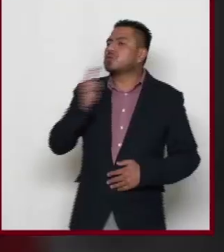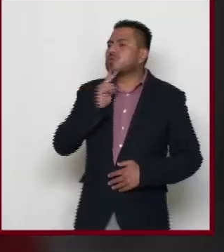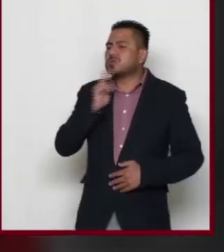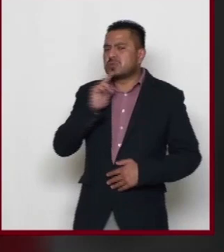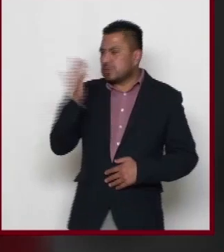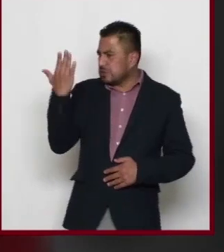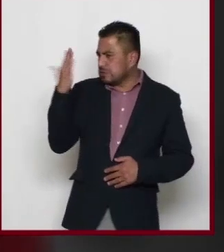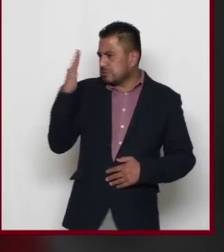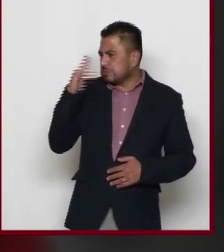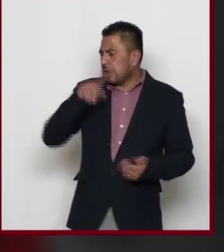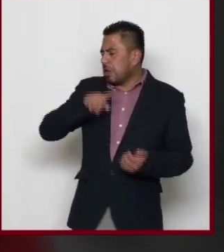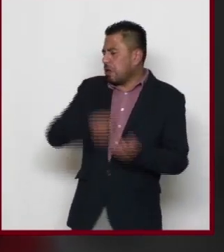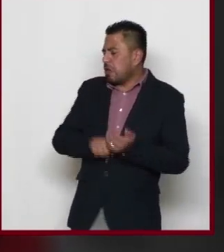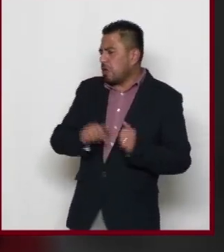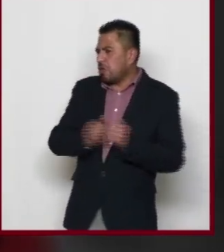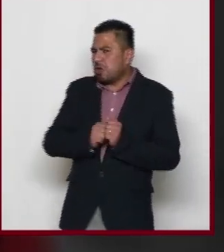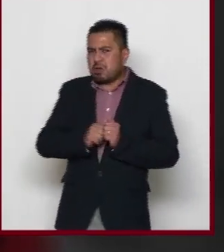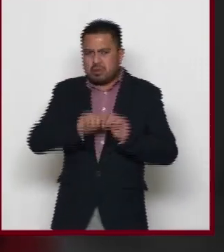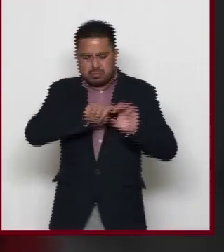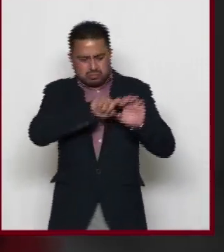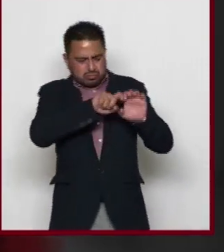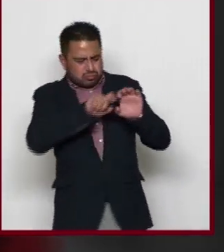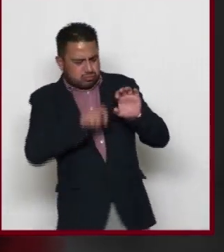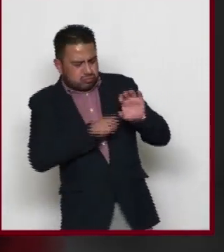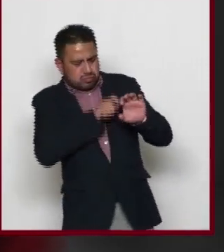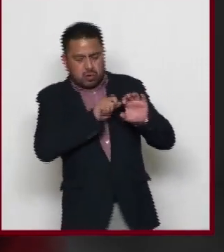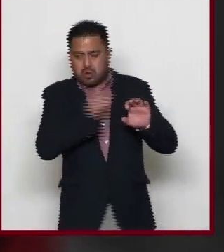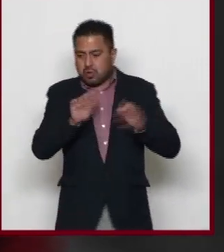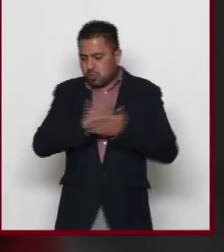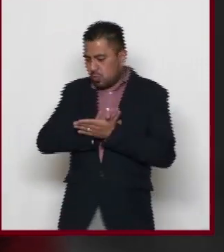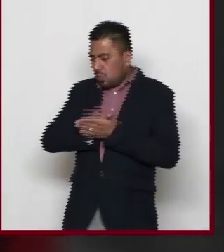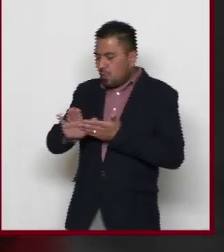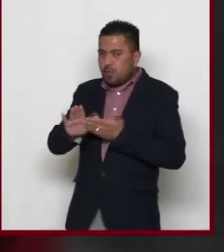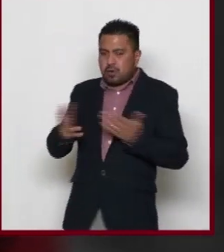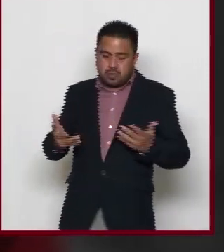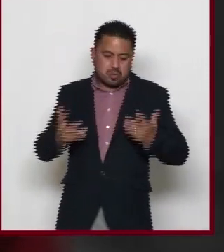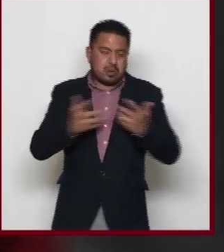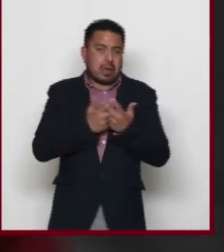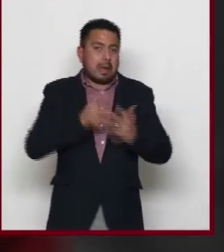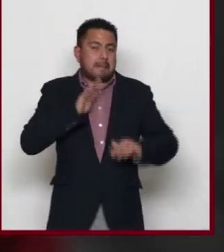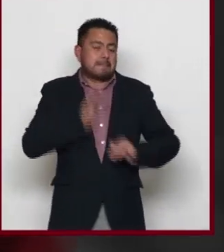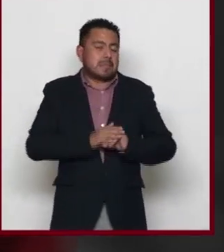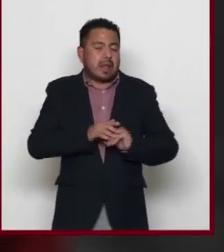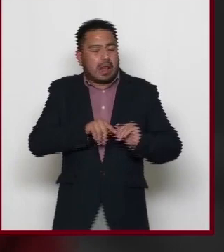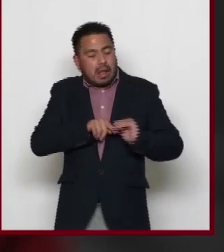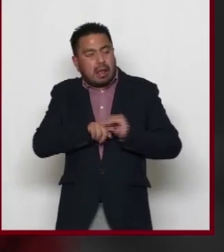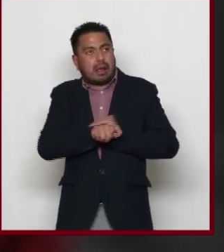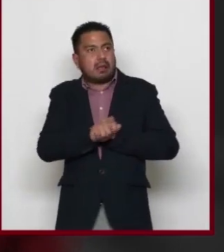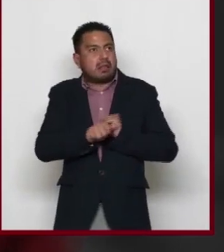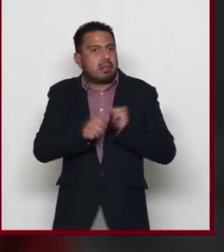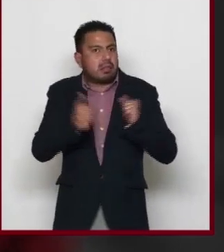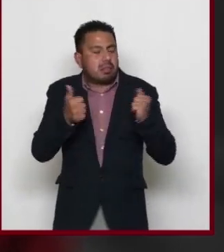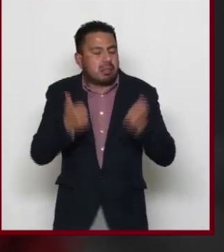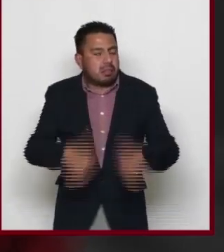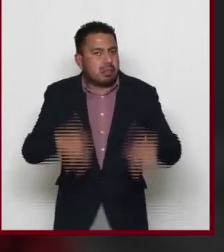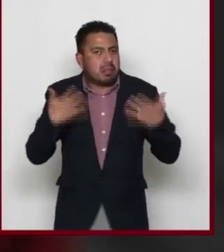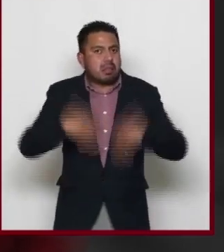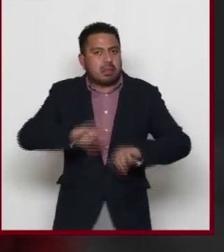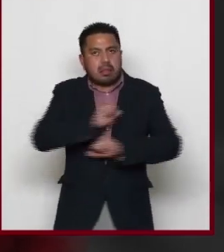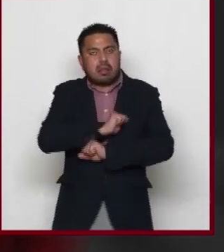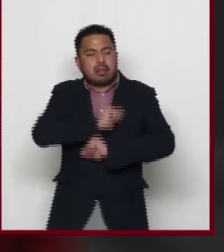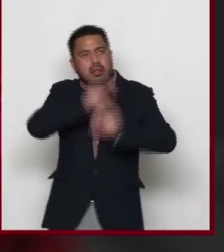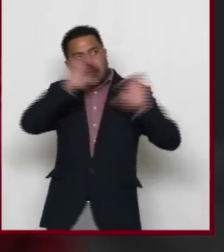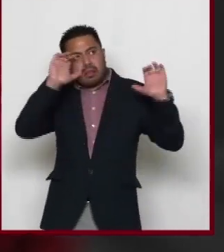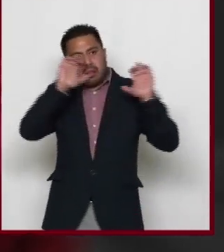diferente. Él usó un par de espejos, uno cóncavo y otro plano, que en combinación aumentan la imagen evitando